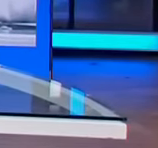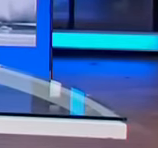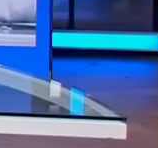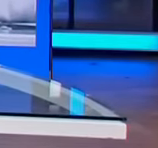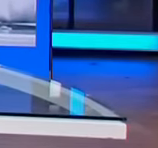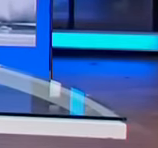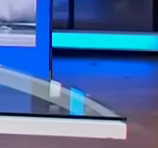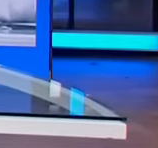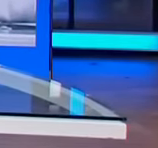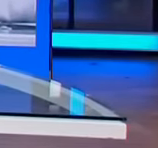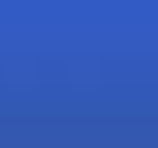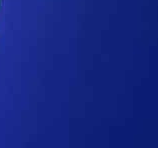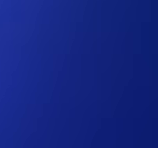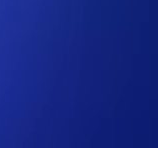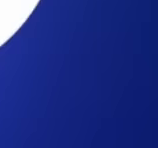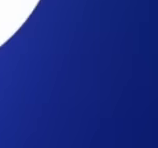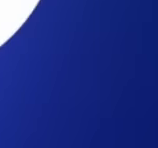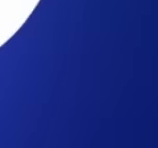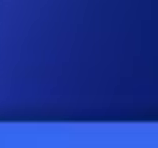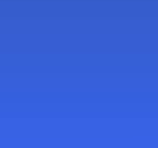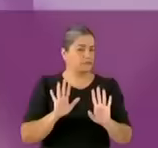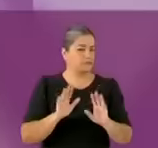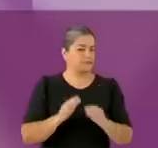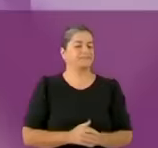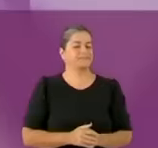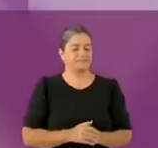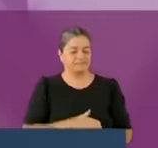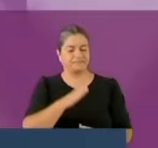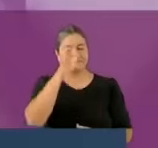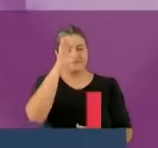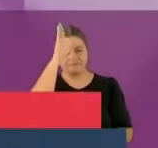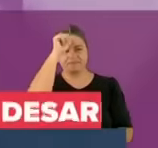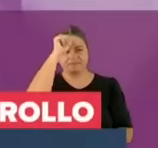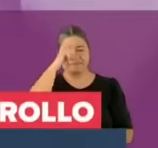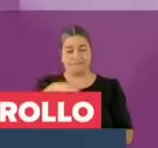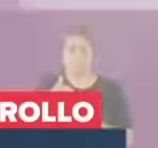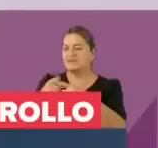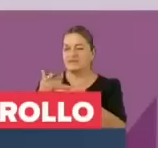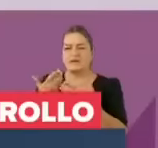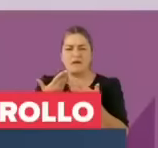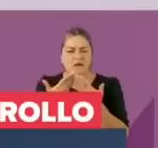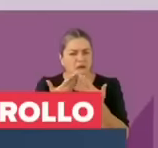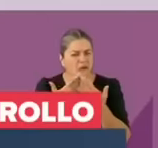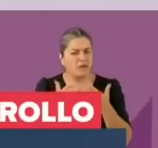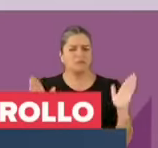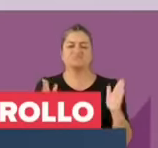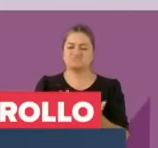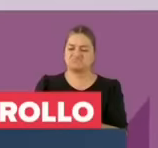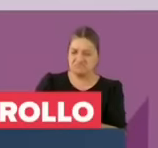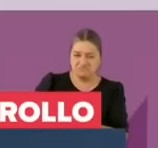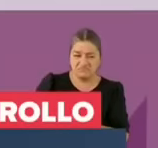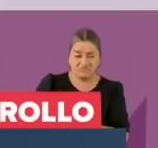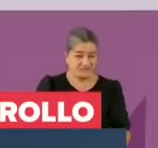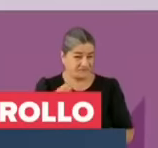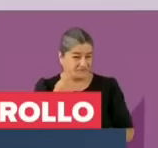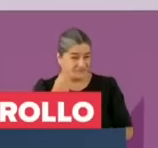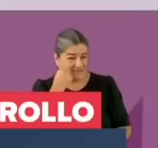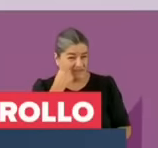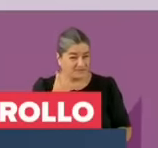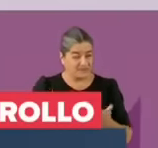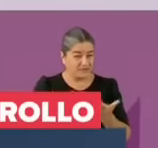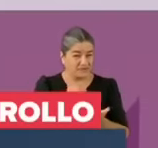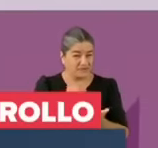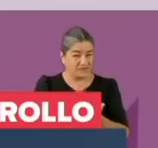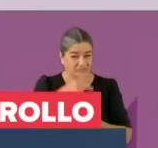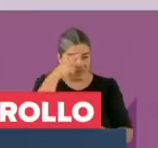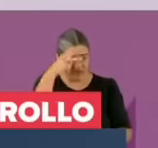un sorbidito del agua. Vamos a seguir con la austeridad republicana. Fuimos la entidad federativa con la mejor evaluación de